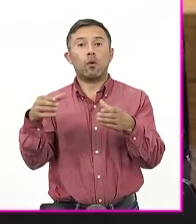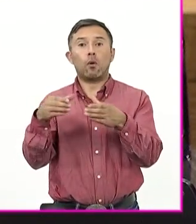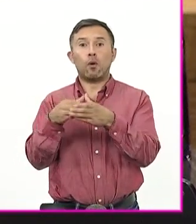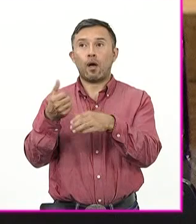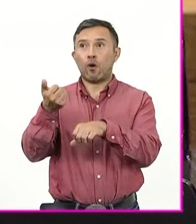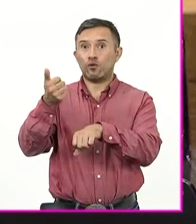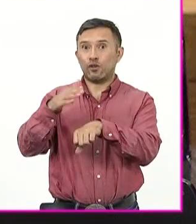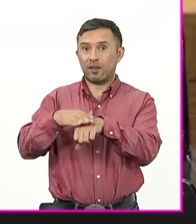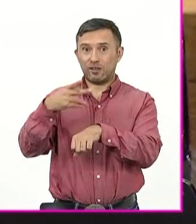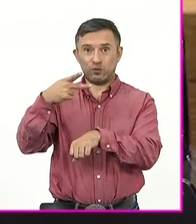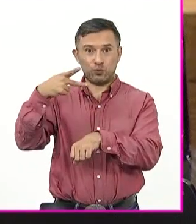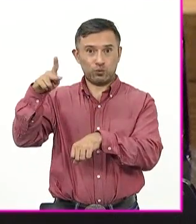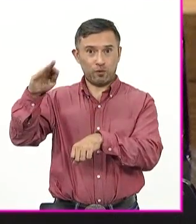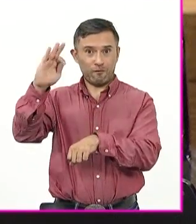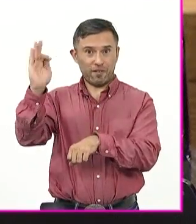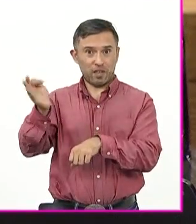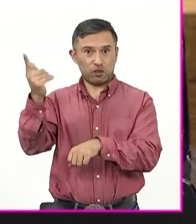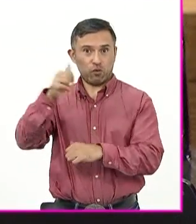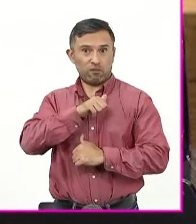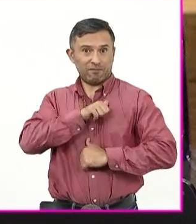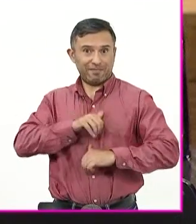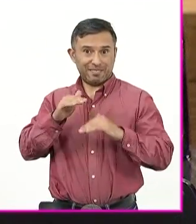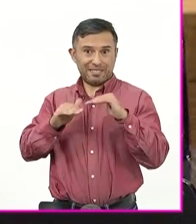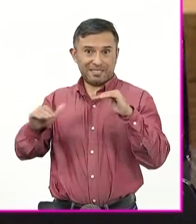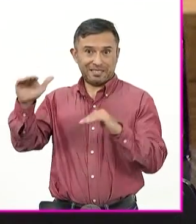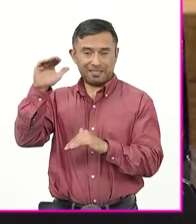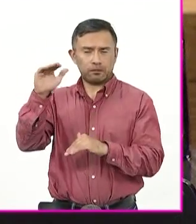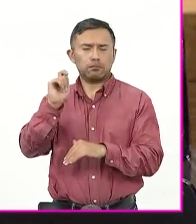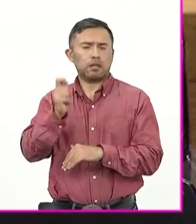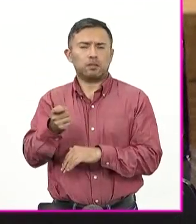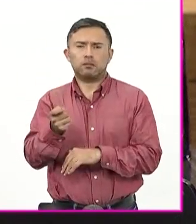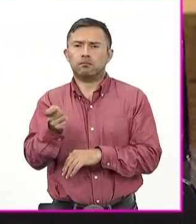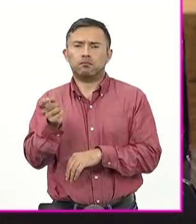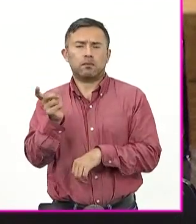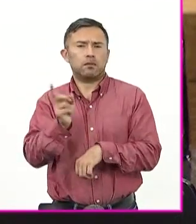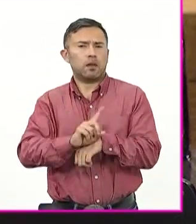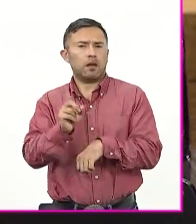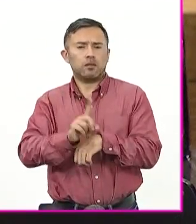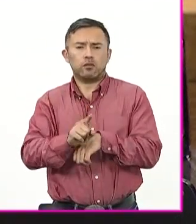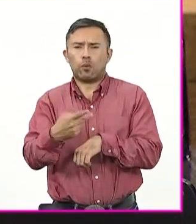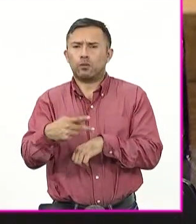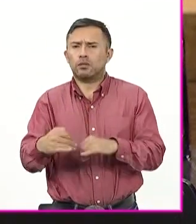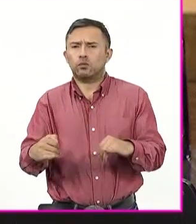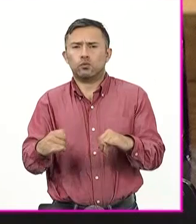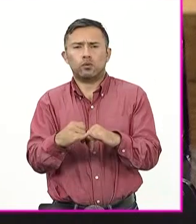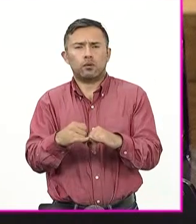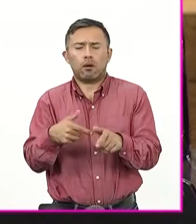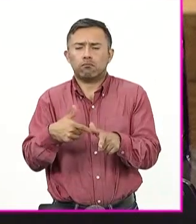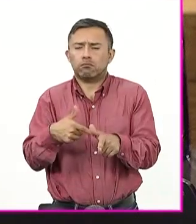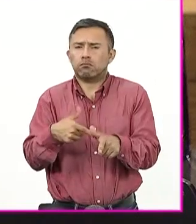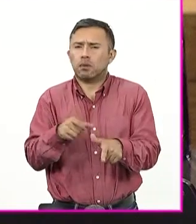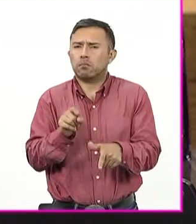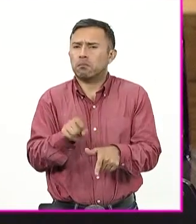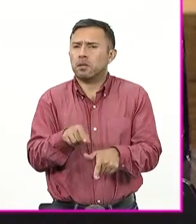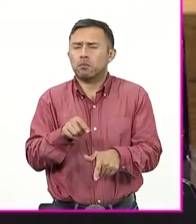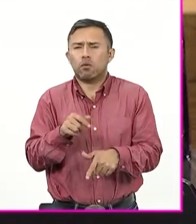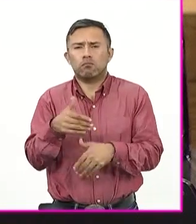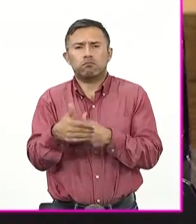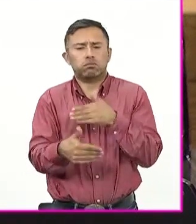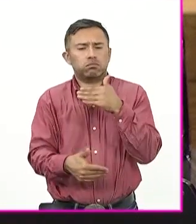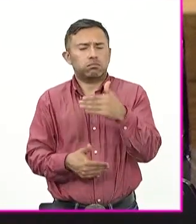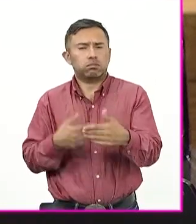la Federación, son hechos cotidianos en la institución que venimos realizando sistemáticamente. Y yo creo que para